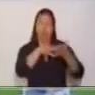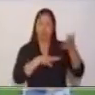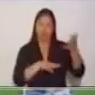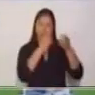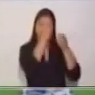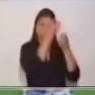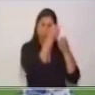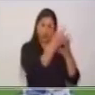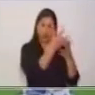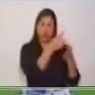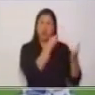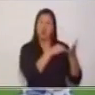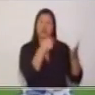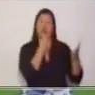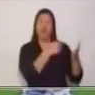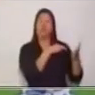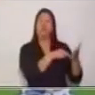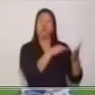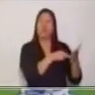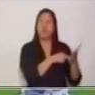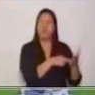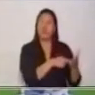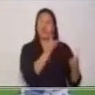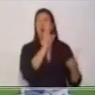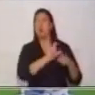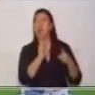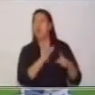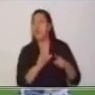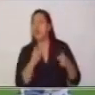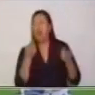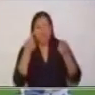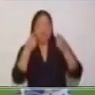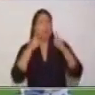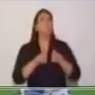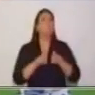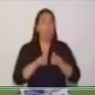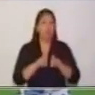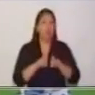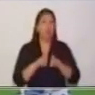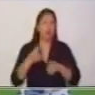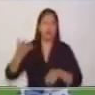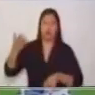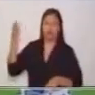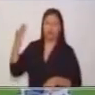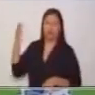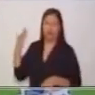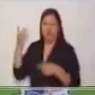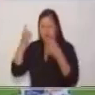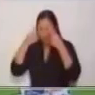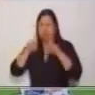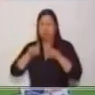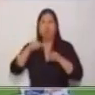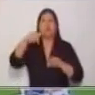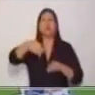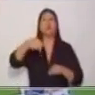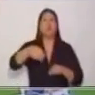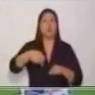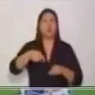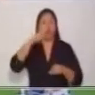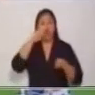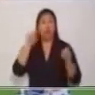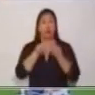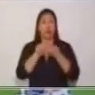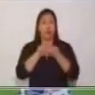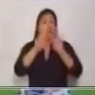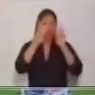nos relatan sucesos o nos dan a conocer sucesos pasados o actuales, así como abordan